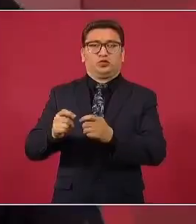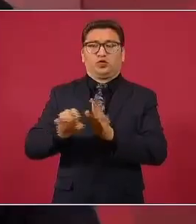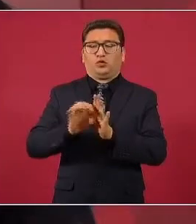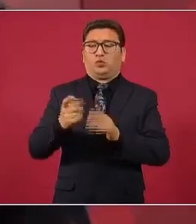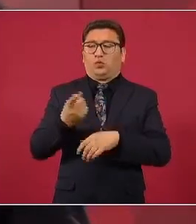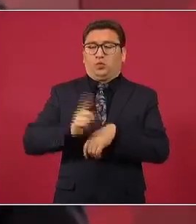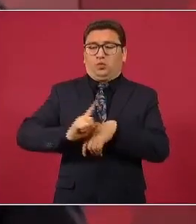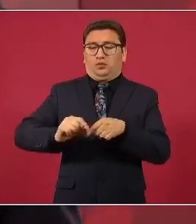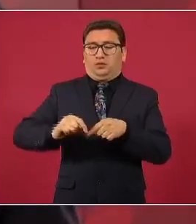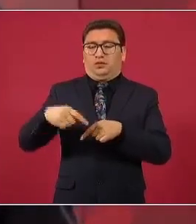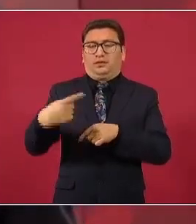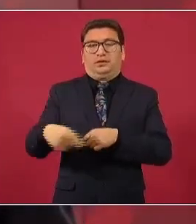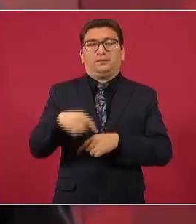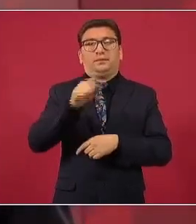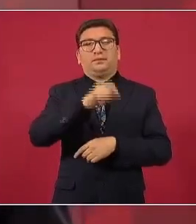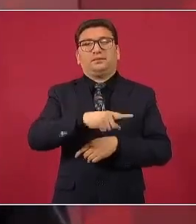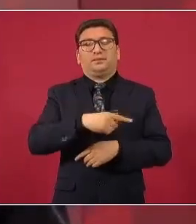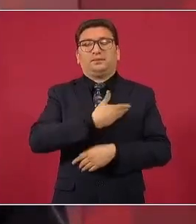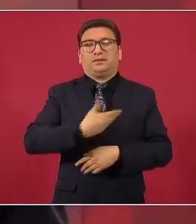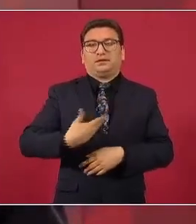de que terminara Zedillo,